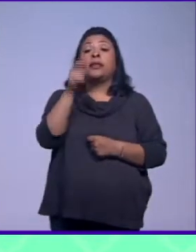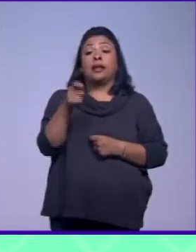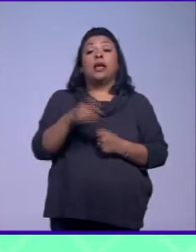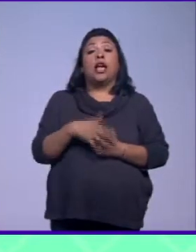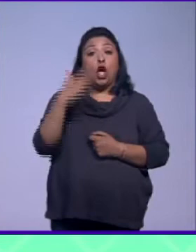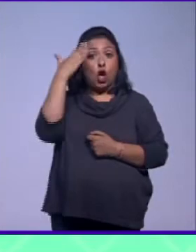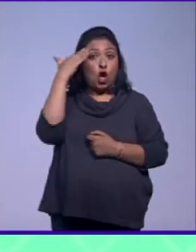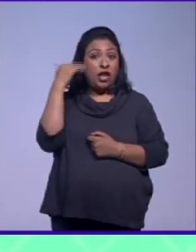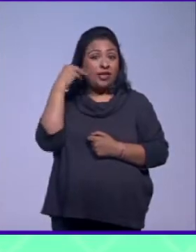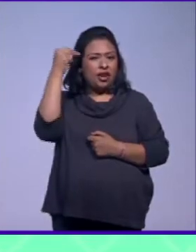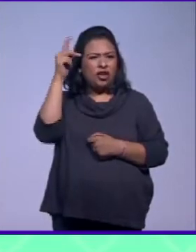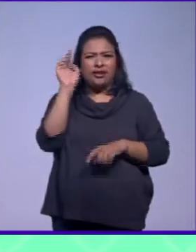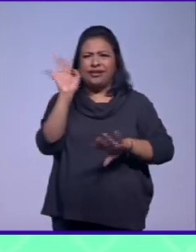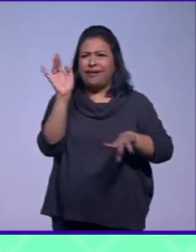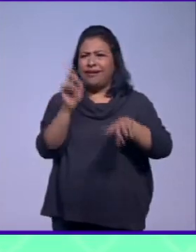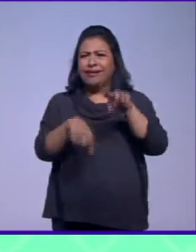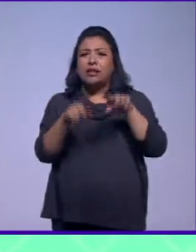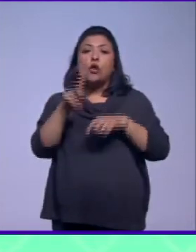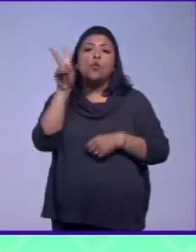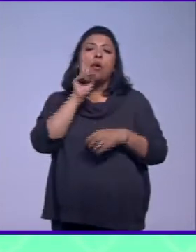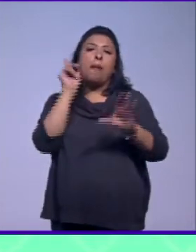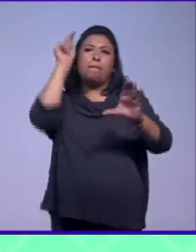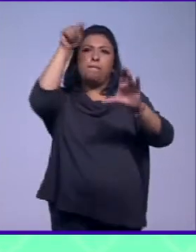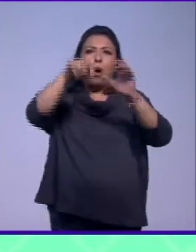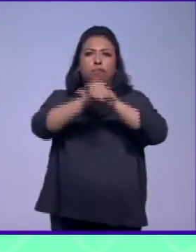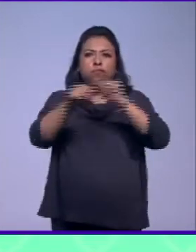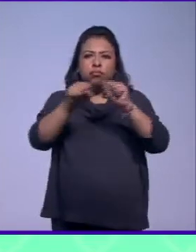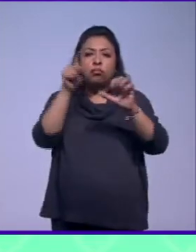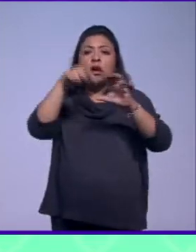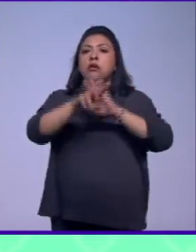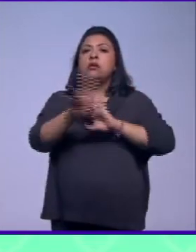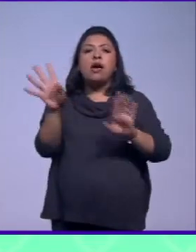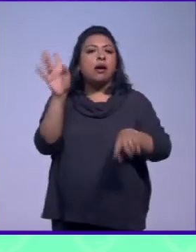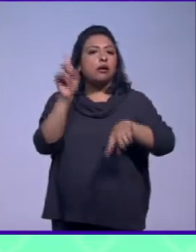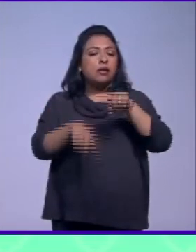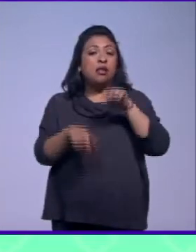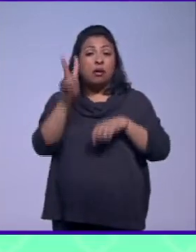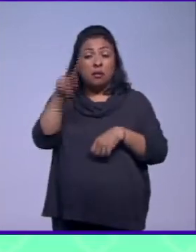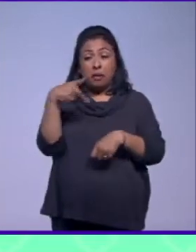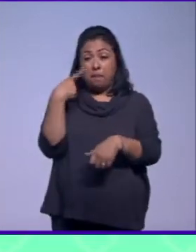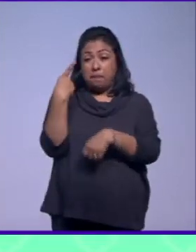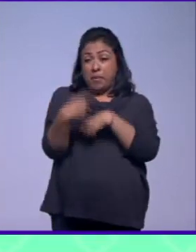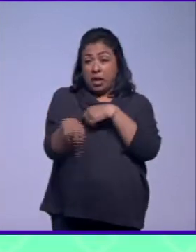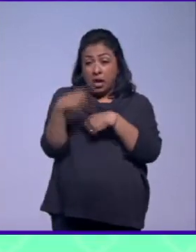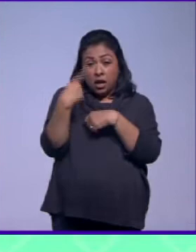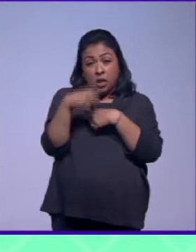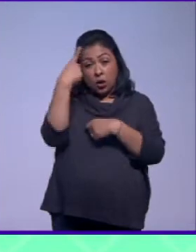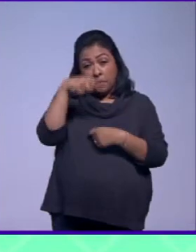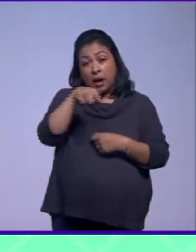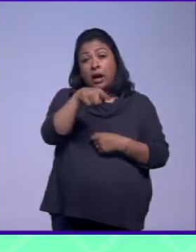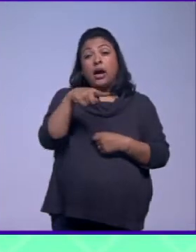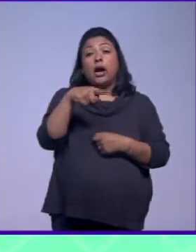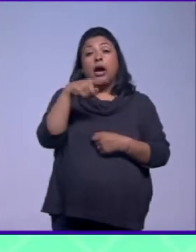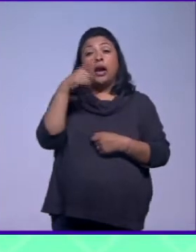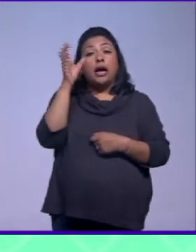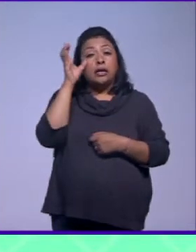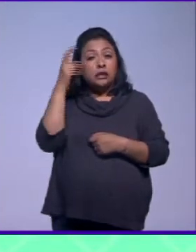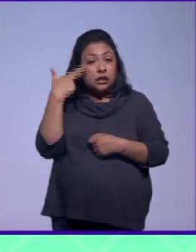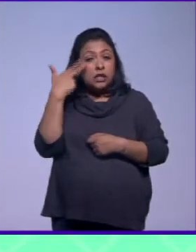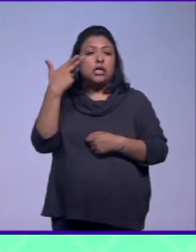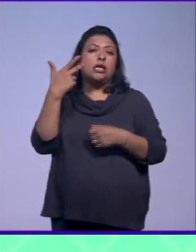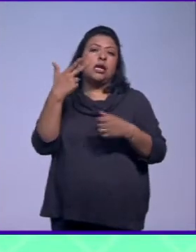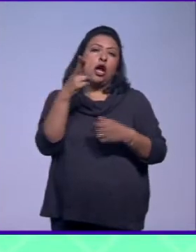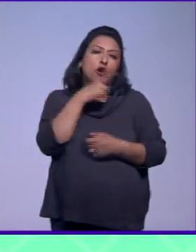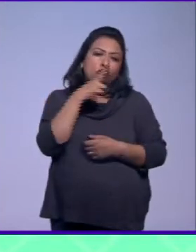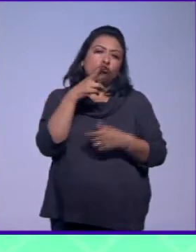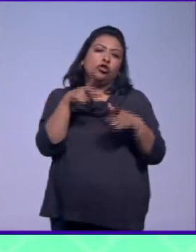que con el norte deje de estar haciendo estas pruebas nuclear y el entorno de peligrosidad que implica precisamente para china rusia y japón- del otro